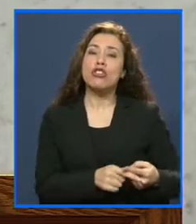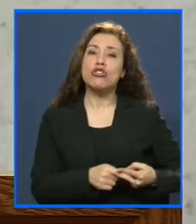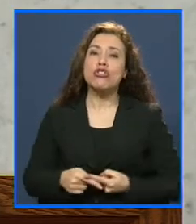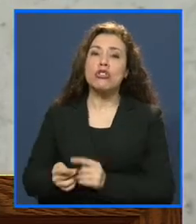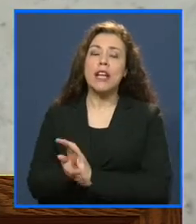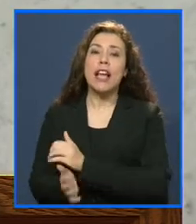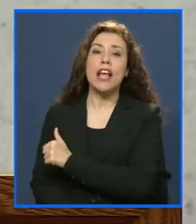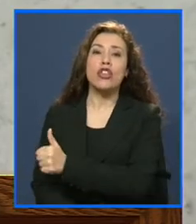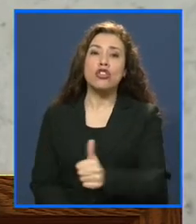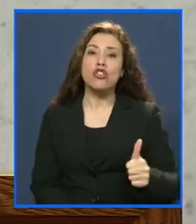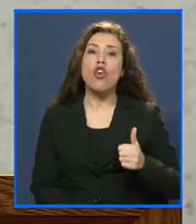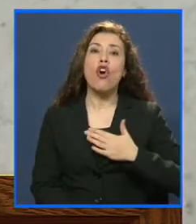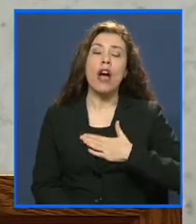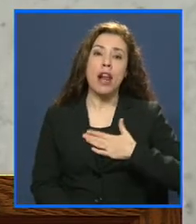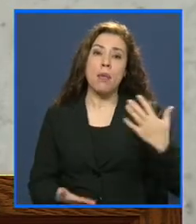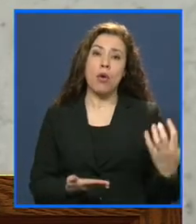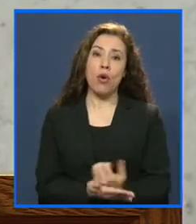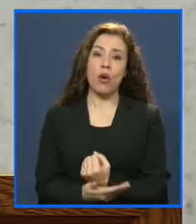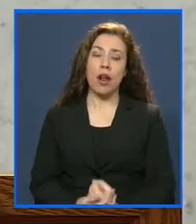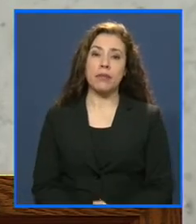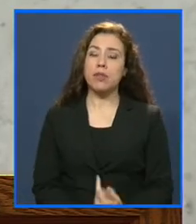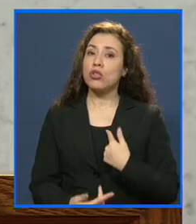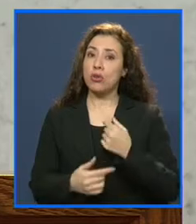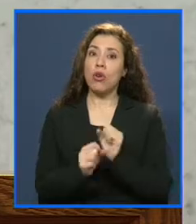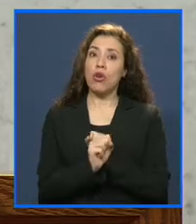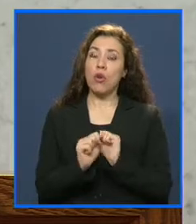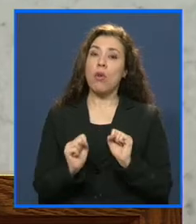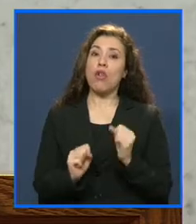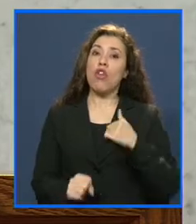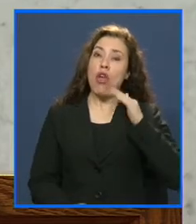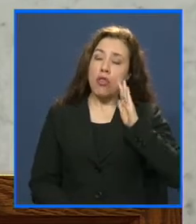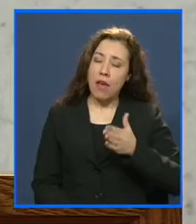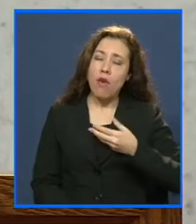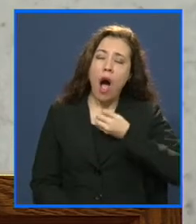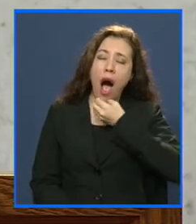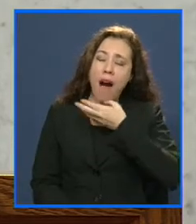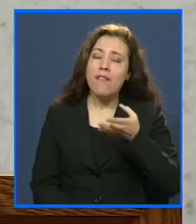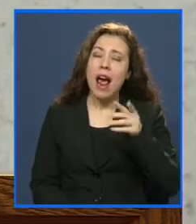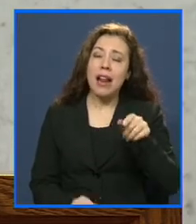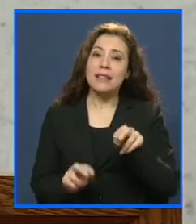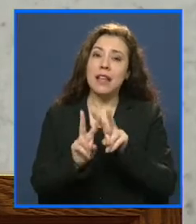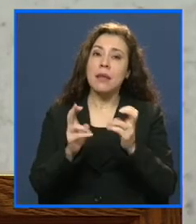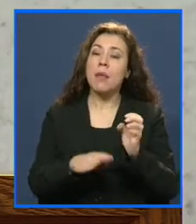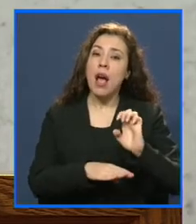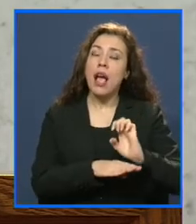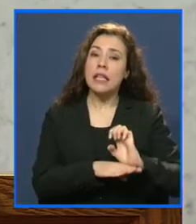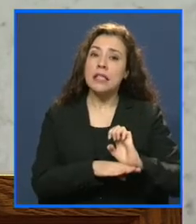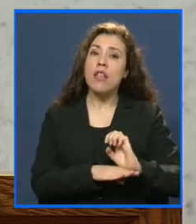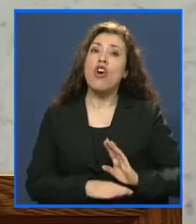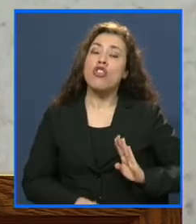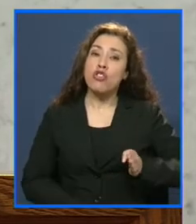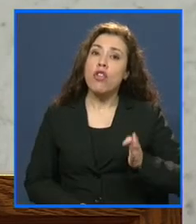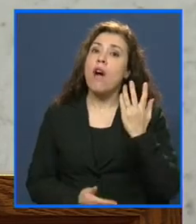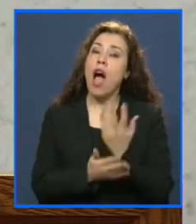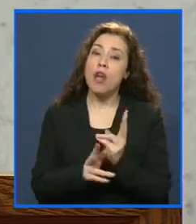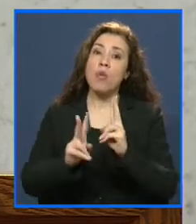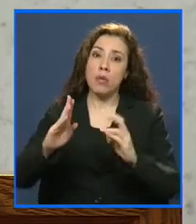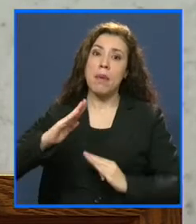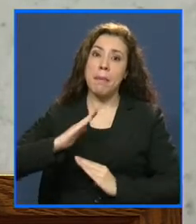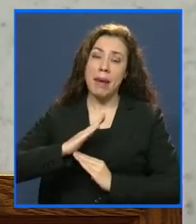todos y todas aspiramos no puedo dejar de detenerme en este punto porque el estado si sigue teniendo una deuda